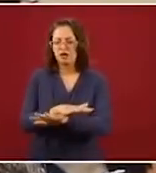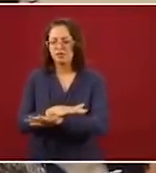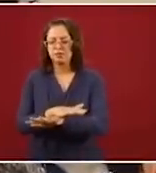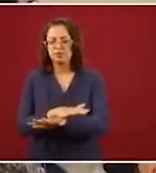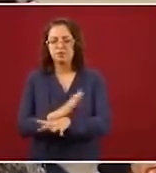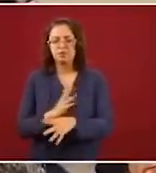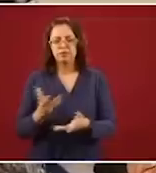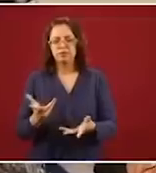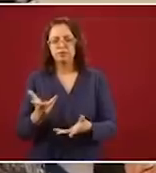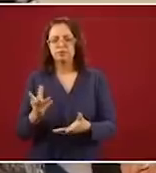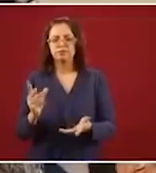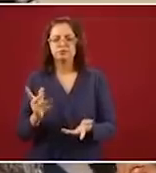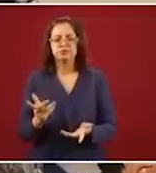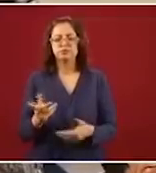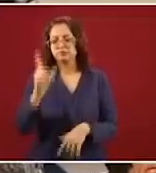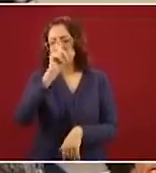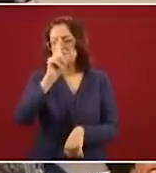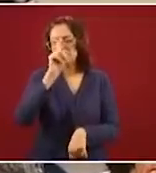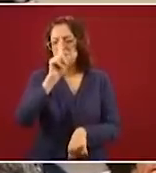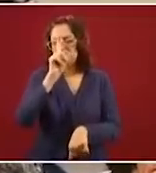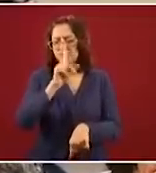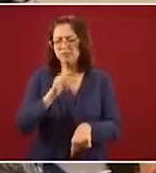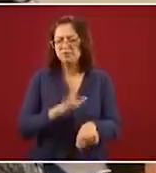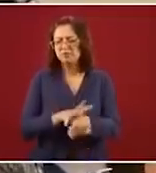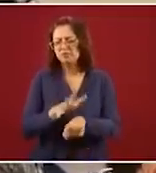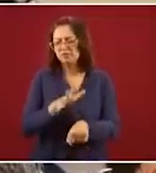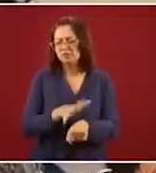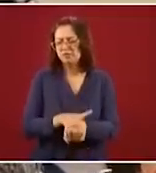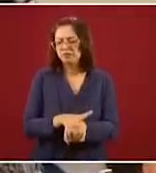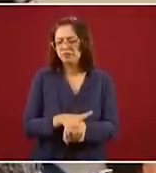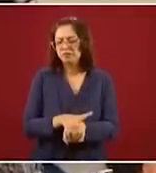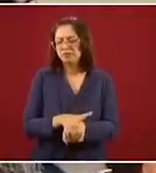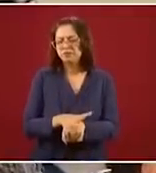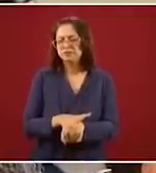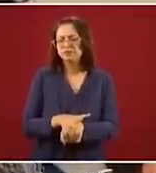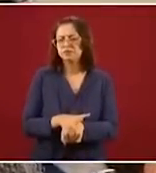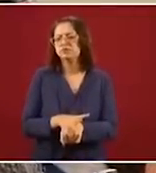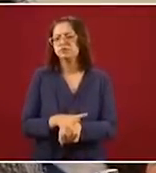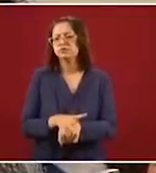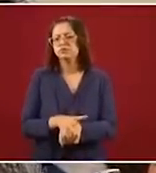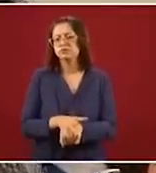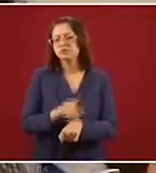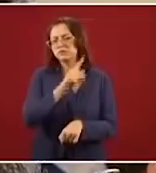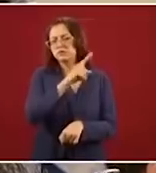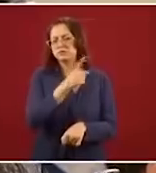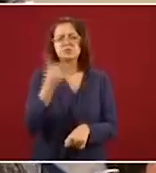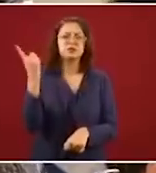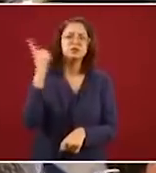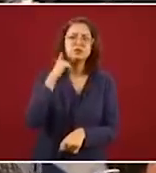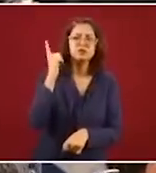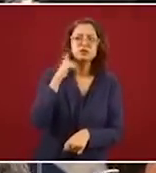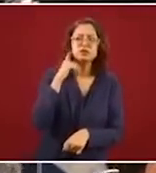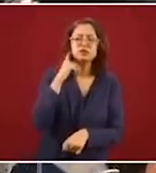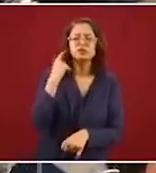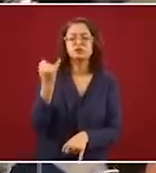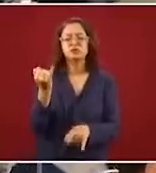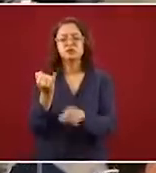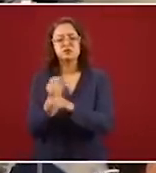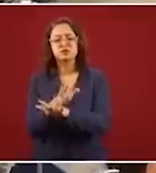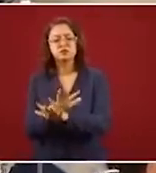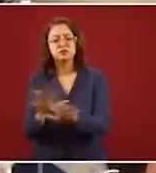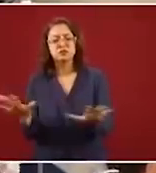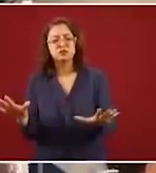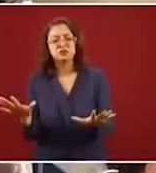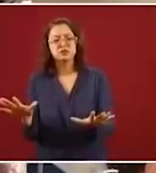recomendación, en base a lo que se dice, que se nos ha incentivado que le informemos lo que dicen, está la situación